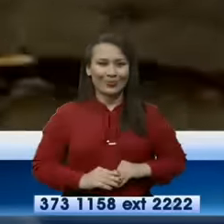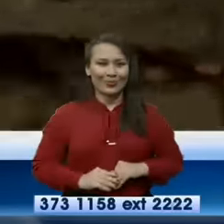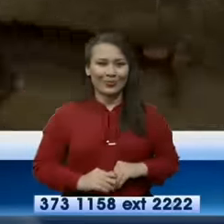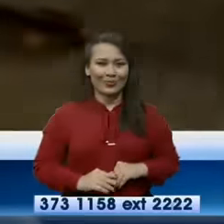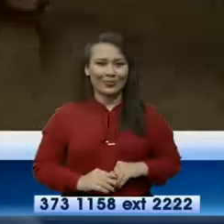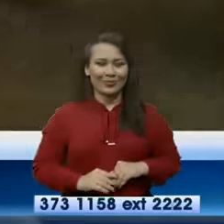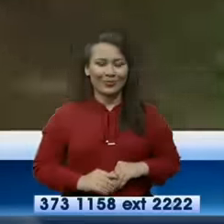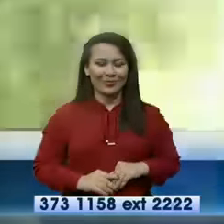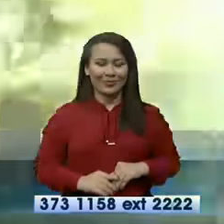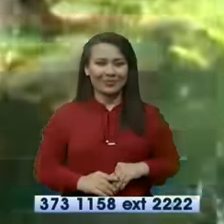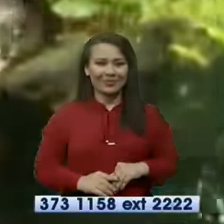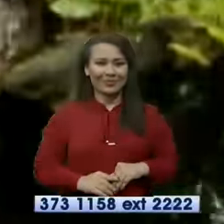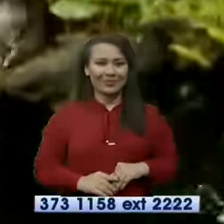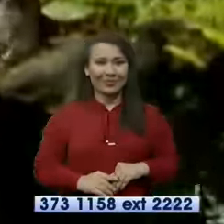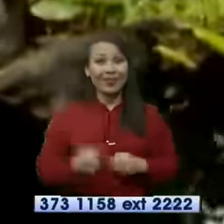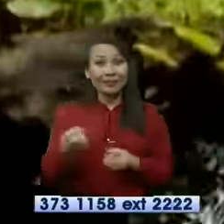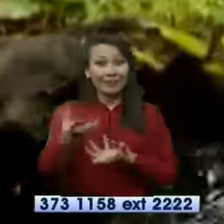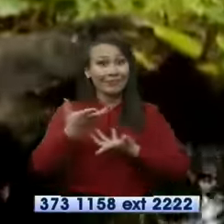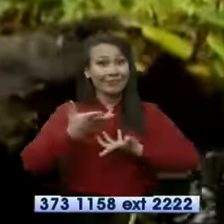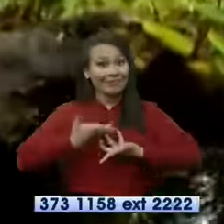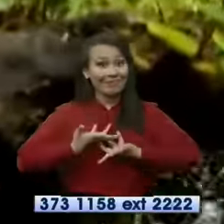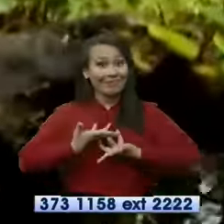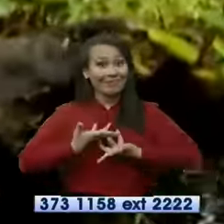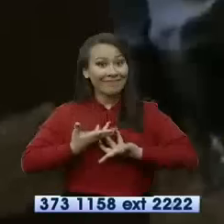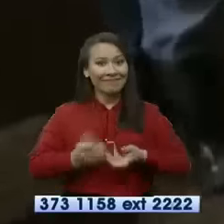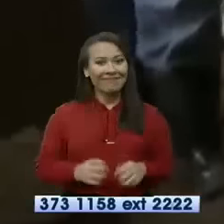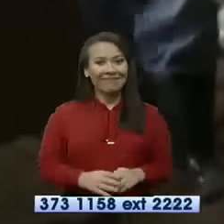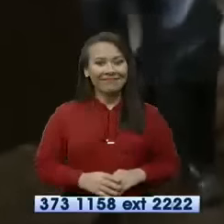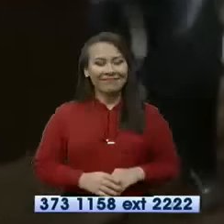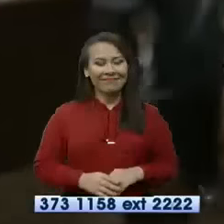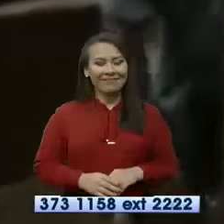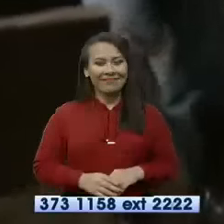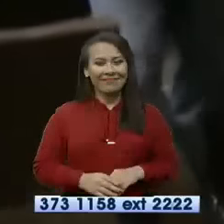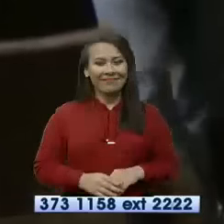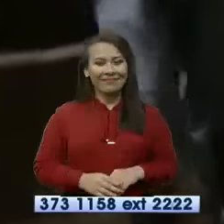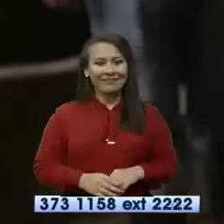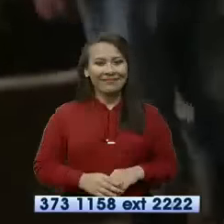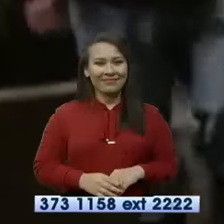minutos informó Héctor